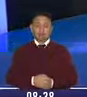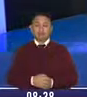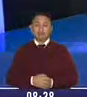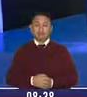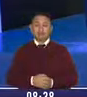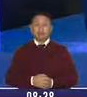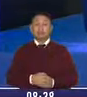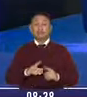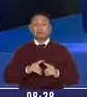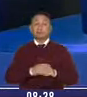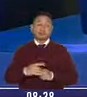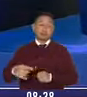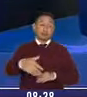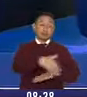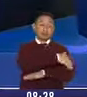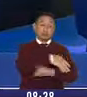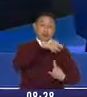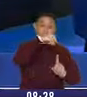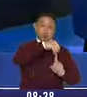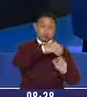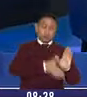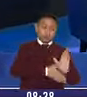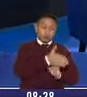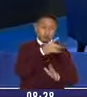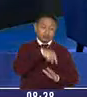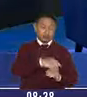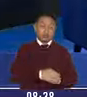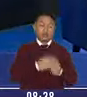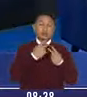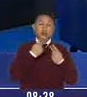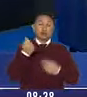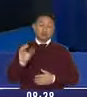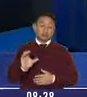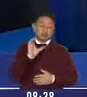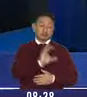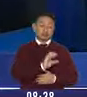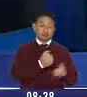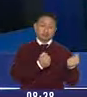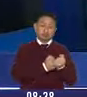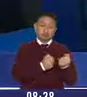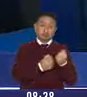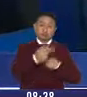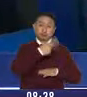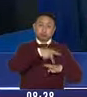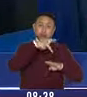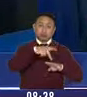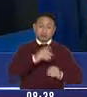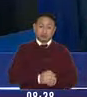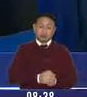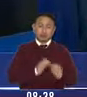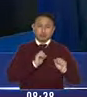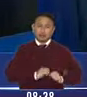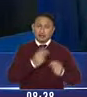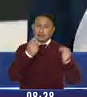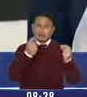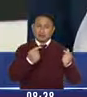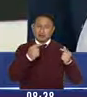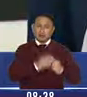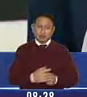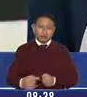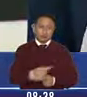en la Calacalí, la Independencia, es importante inversión pública con financiamiento de la prefectura de Pichincha, podamos